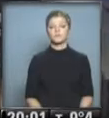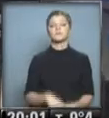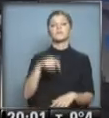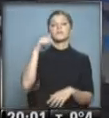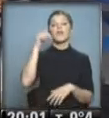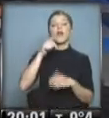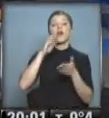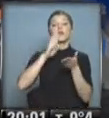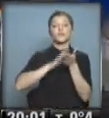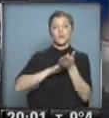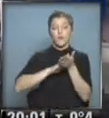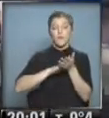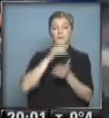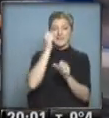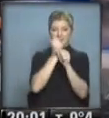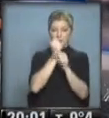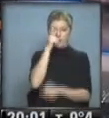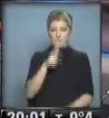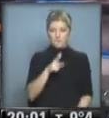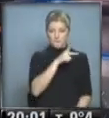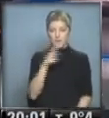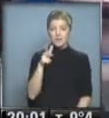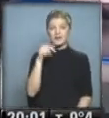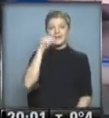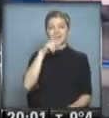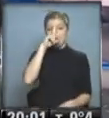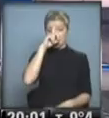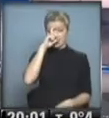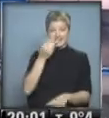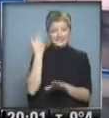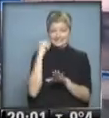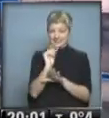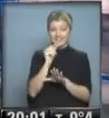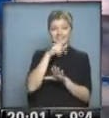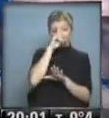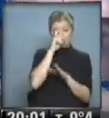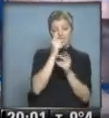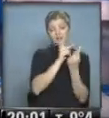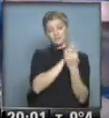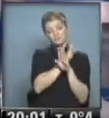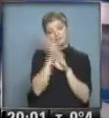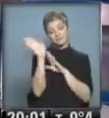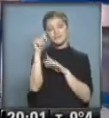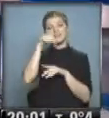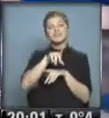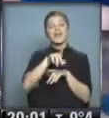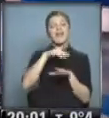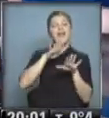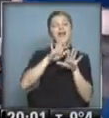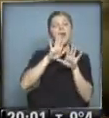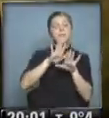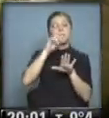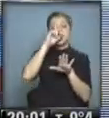La actividad del sumo pontífice hace minutos se retiró de un hospital ubicado en la ciudad de Río de Janeiro. Allí estuvo